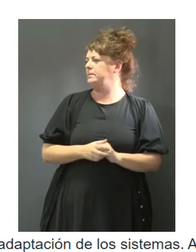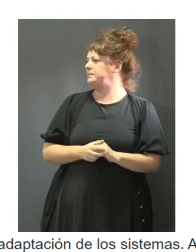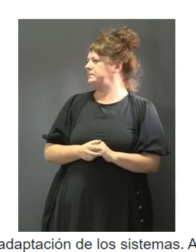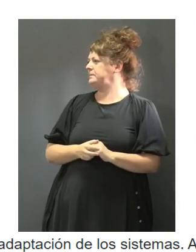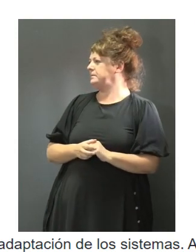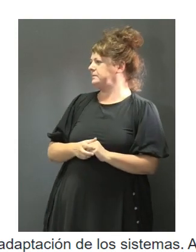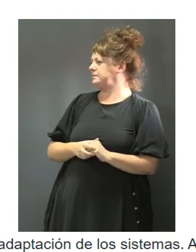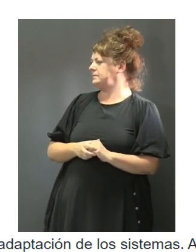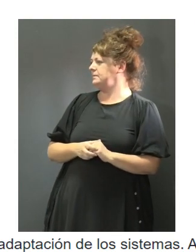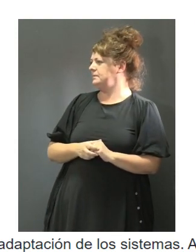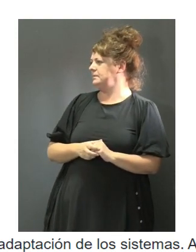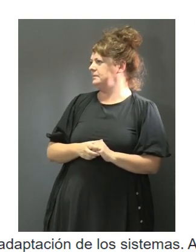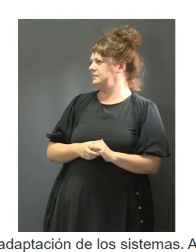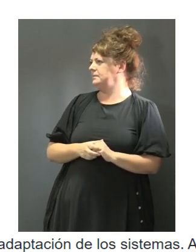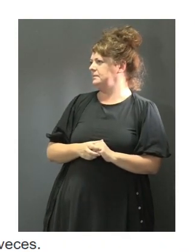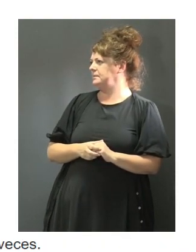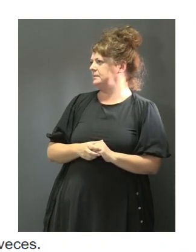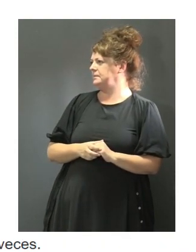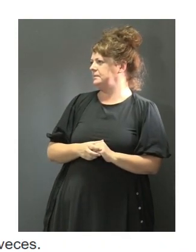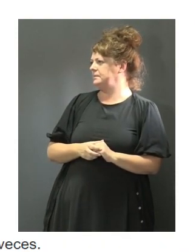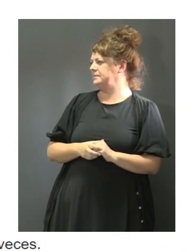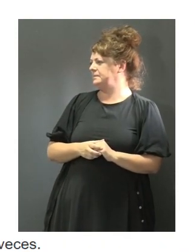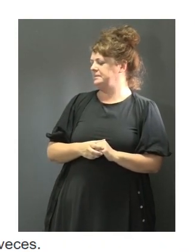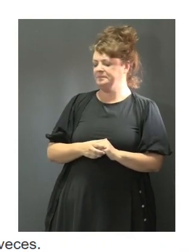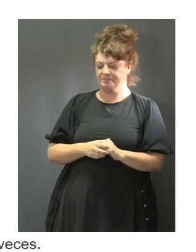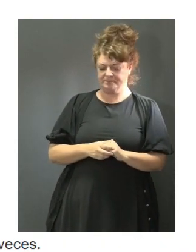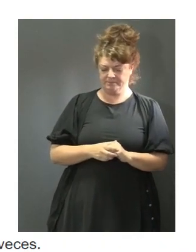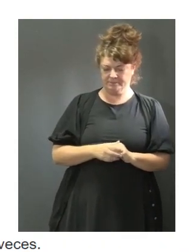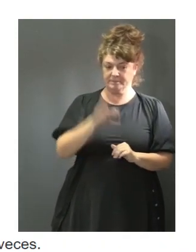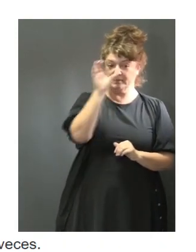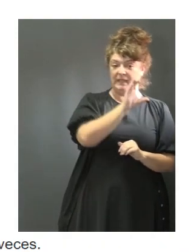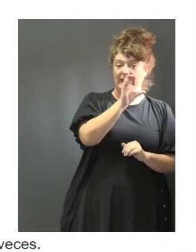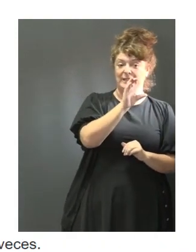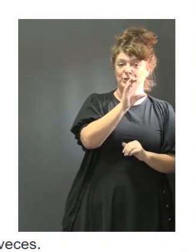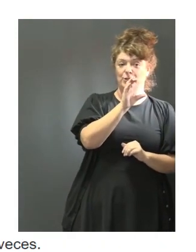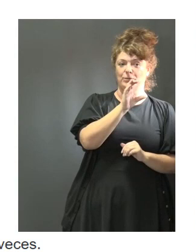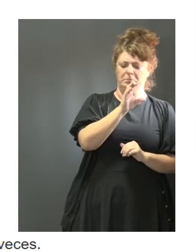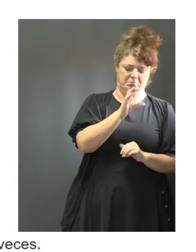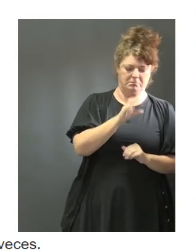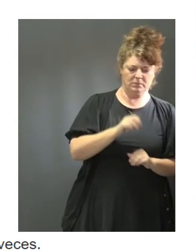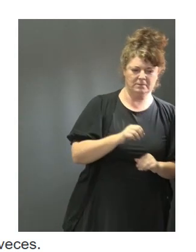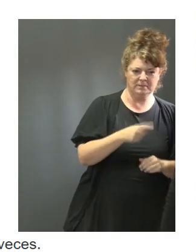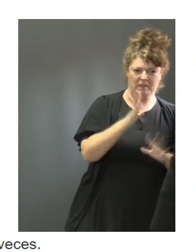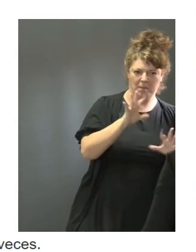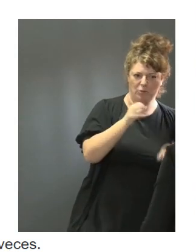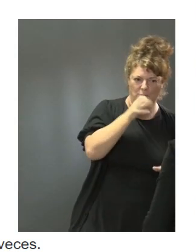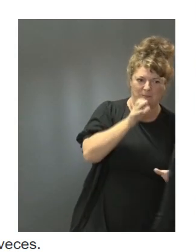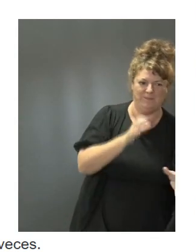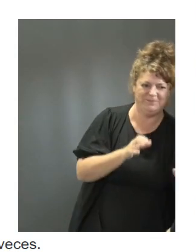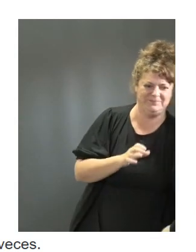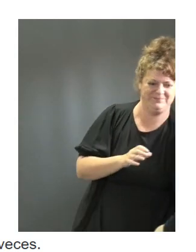Bueno, volviendo a Cristian y al tema de videojuegos,